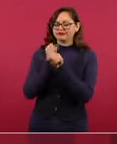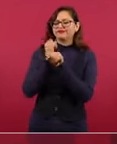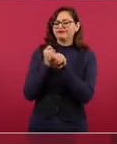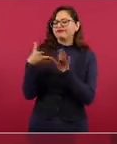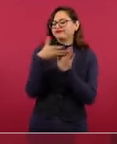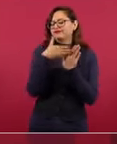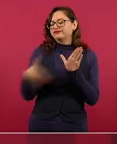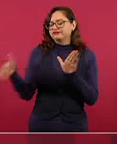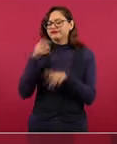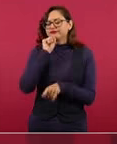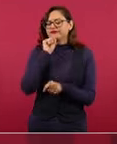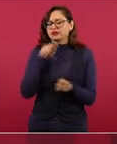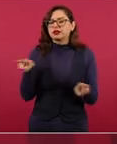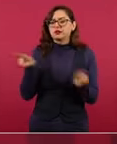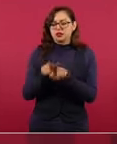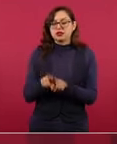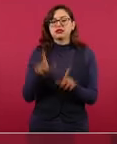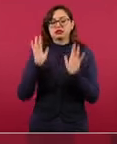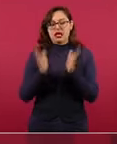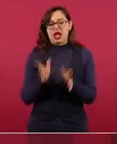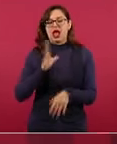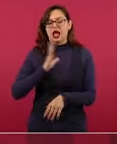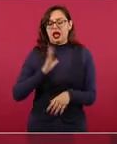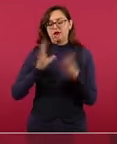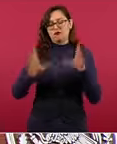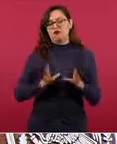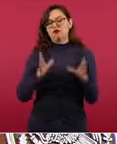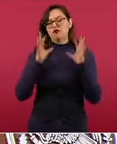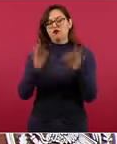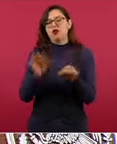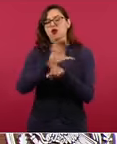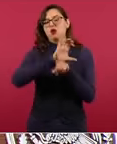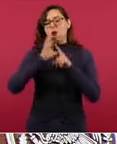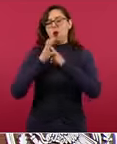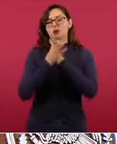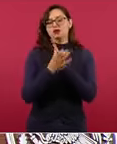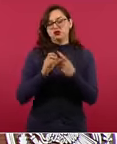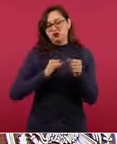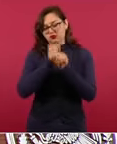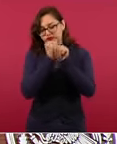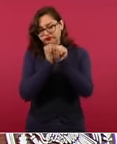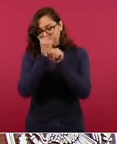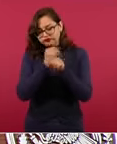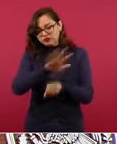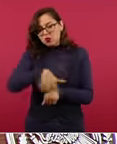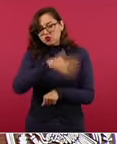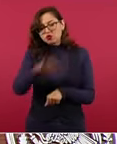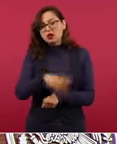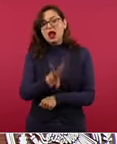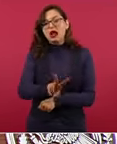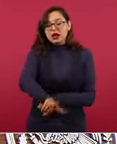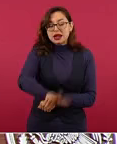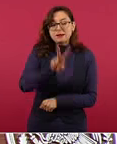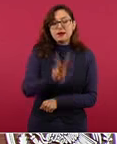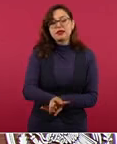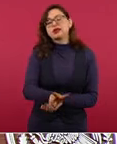esta comisión de la verdad y yo te pediría que celo